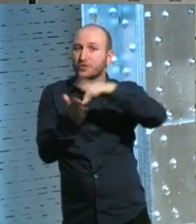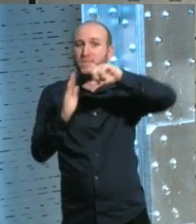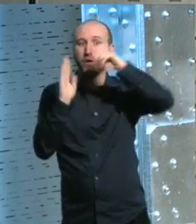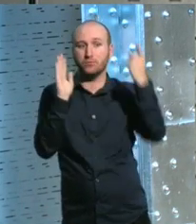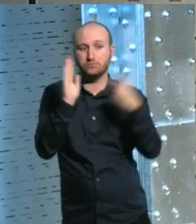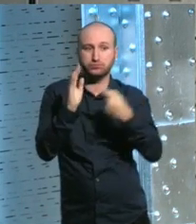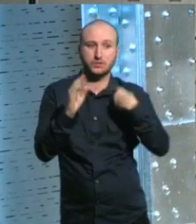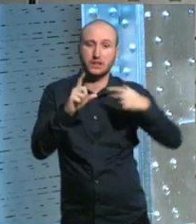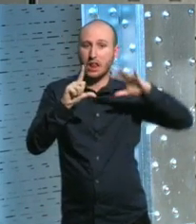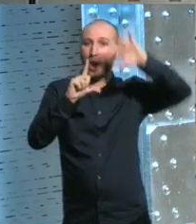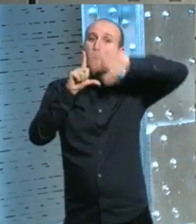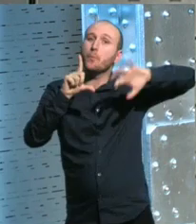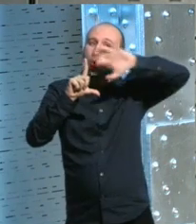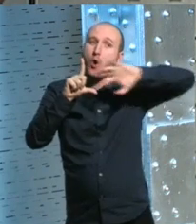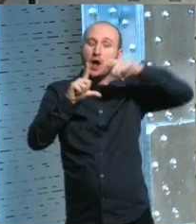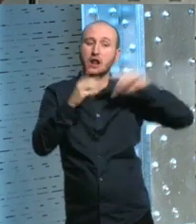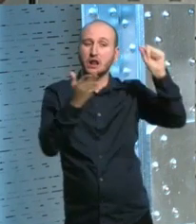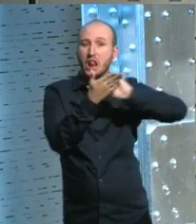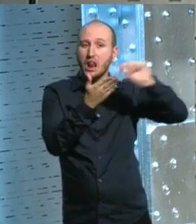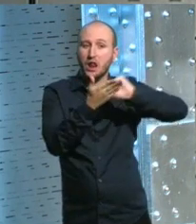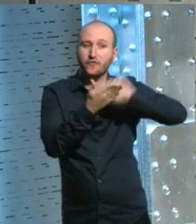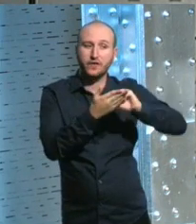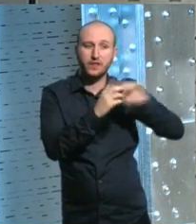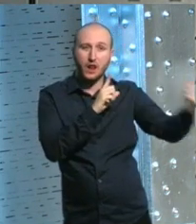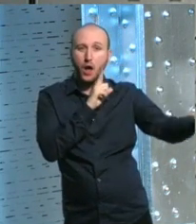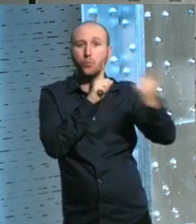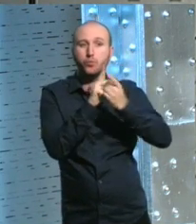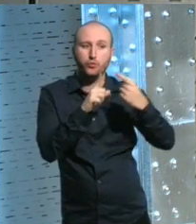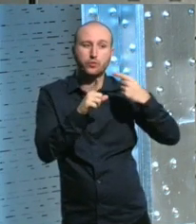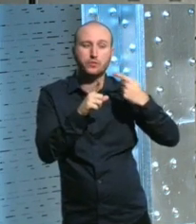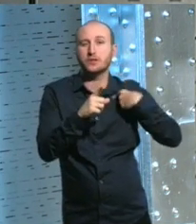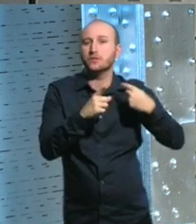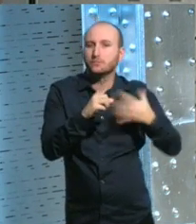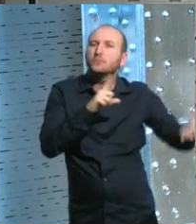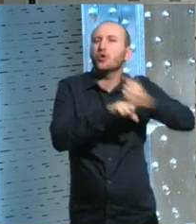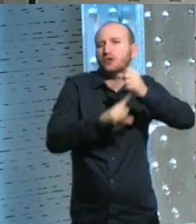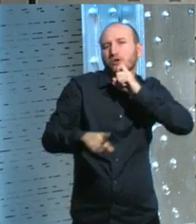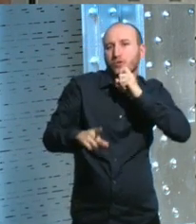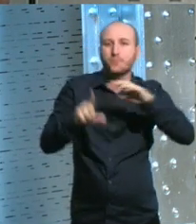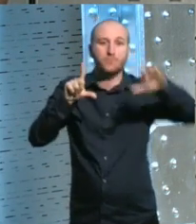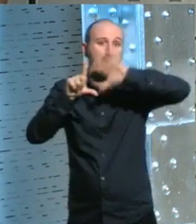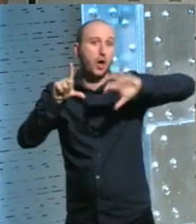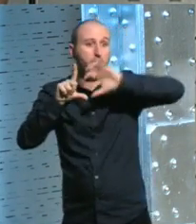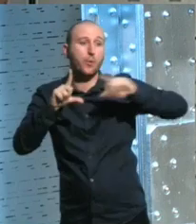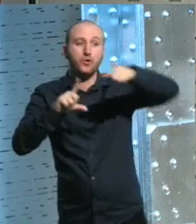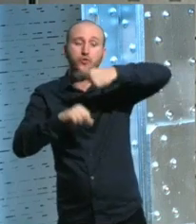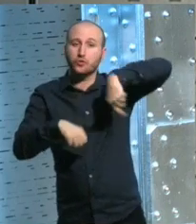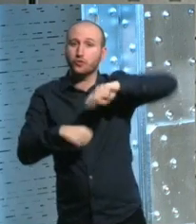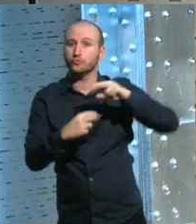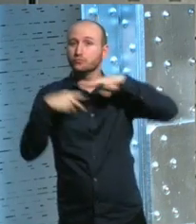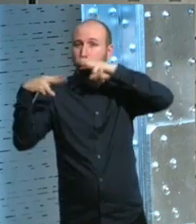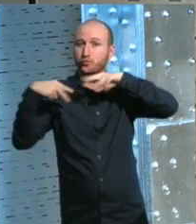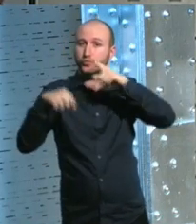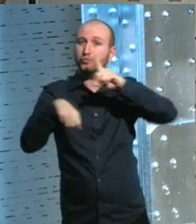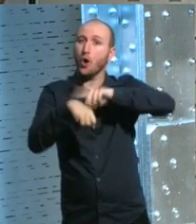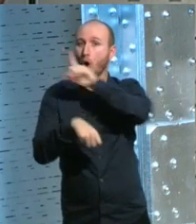bloguero, llego a su oficina, me dice, ¿cómo me encontró? Dice, lo encontré en la web. Me dice, ok, hablamos una hora a las 11 de la mañana,